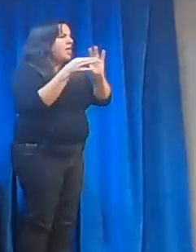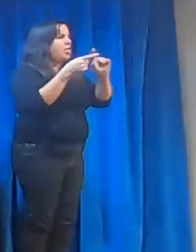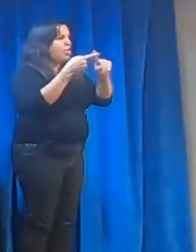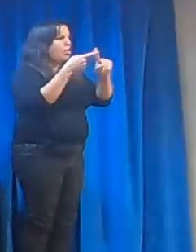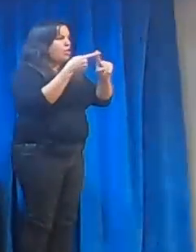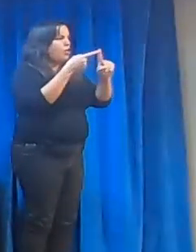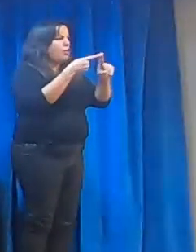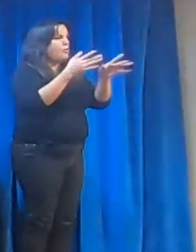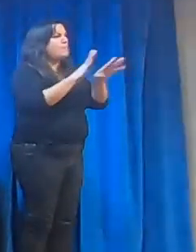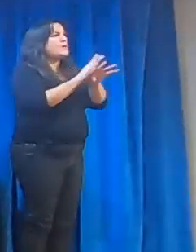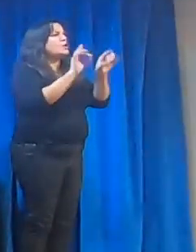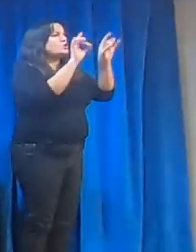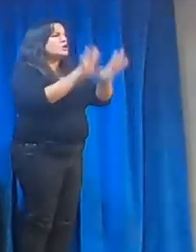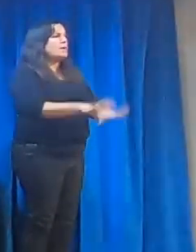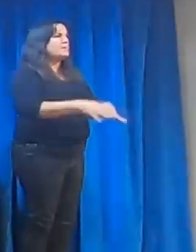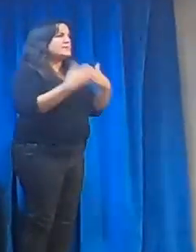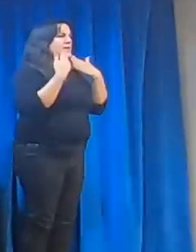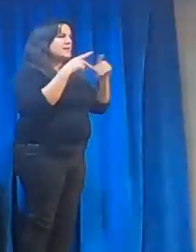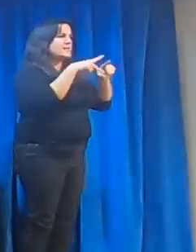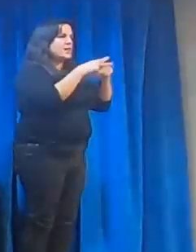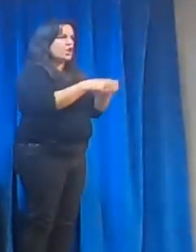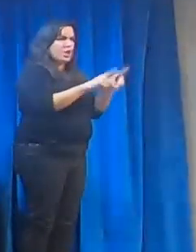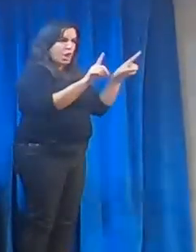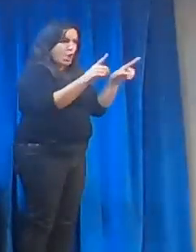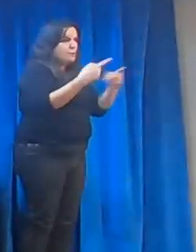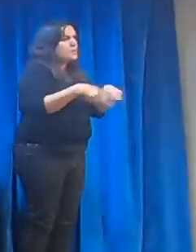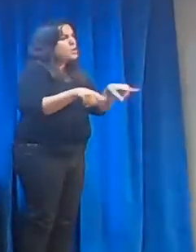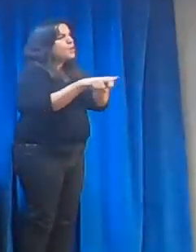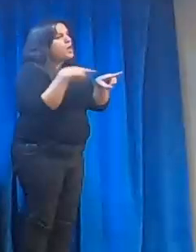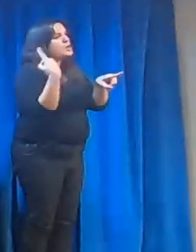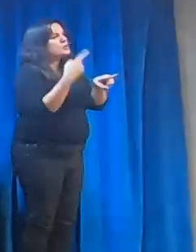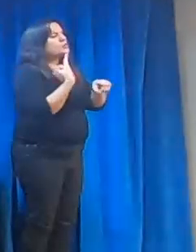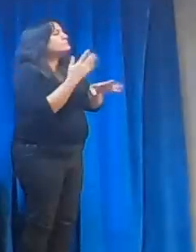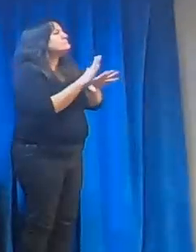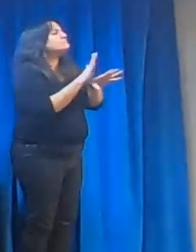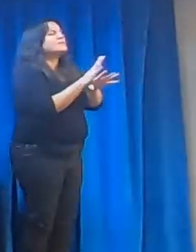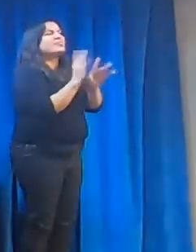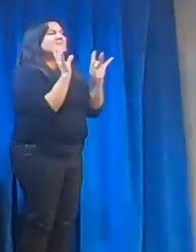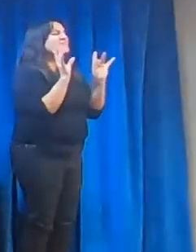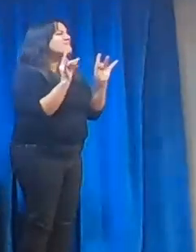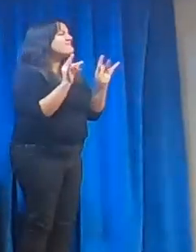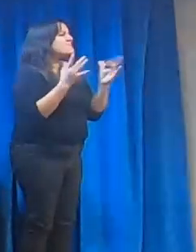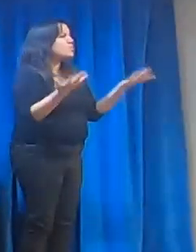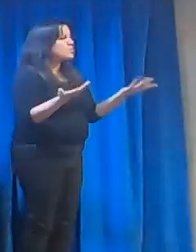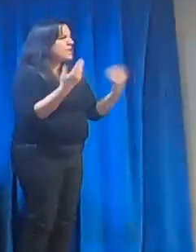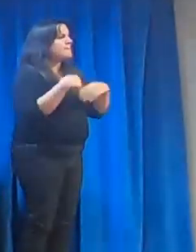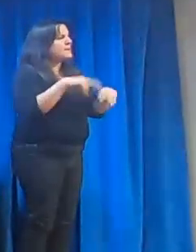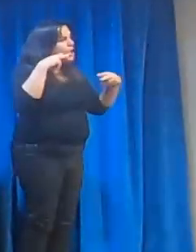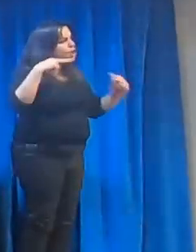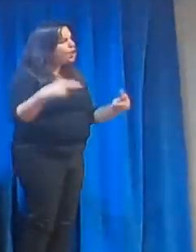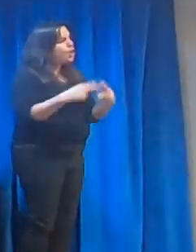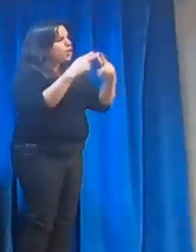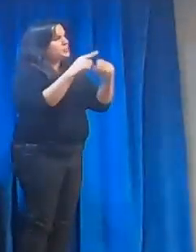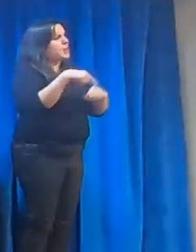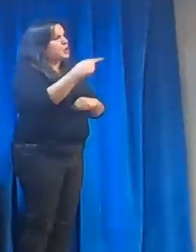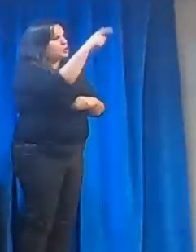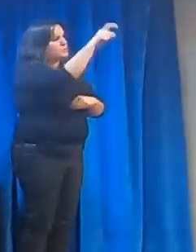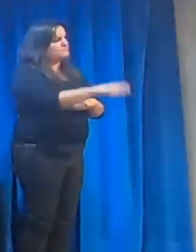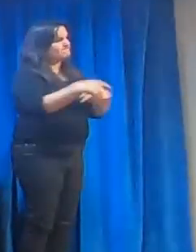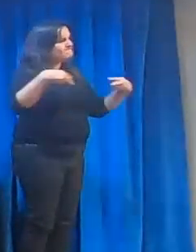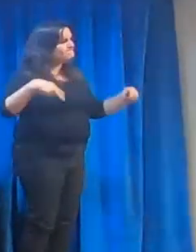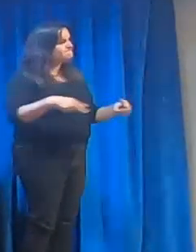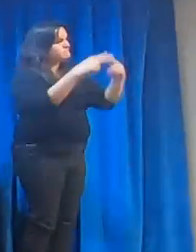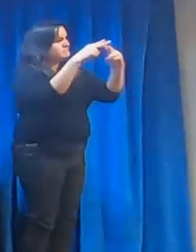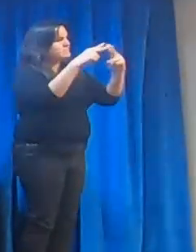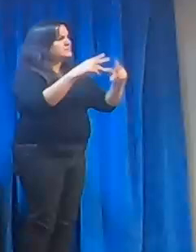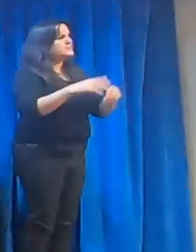la tecnología, pero aún así tenemos serias dificultades para poder encontrarnos con otros. Y creo